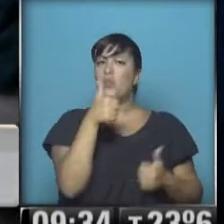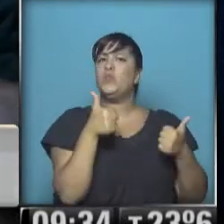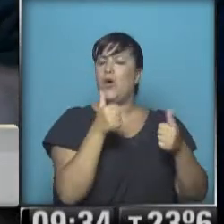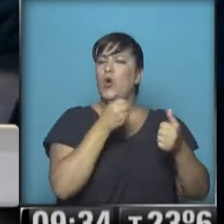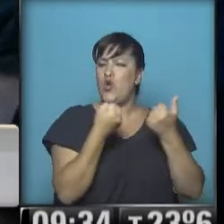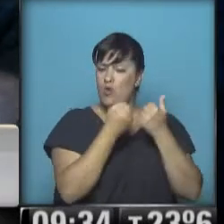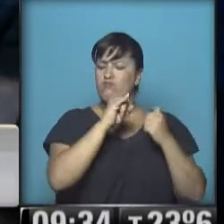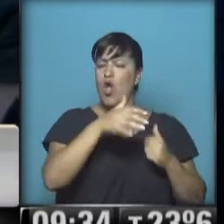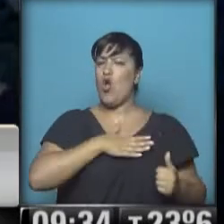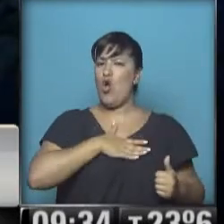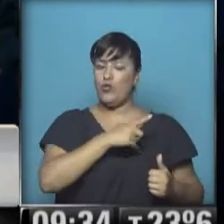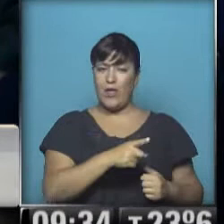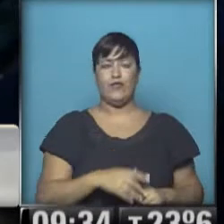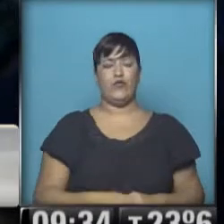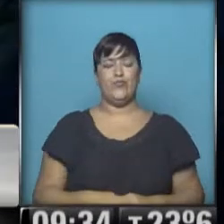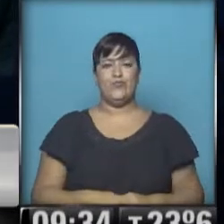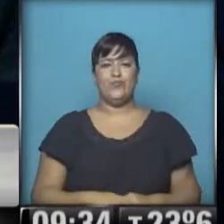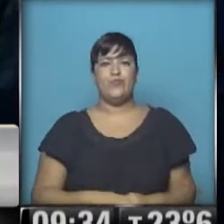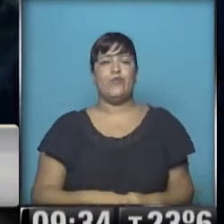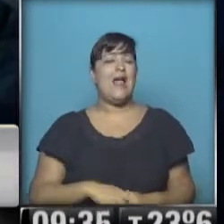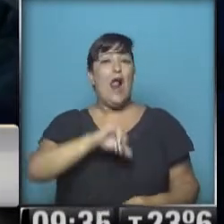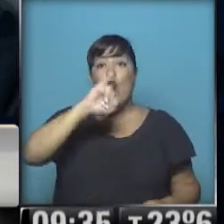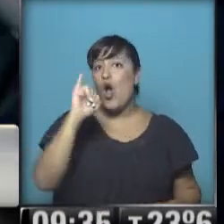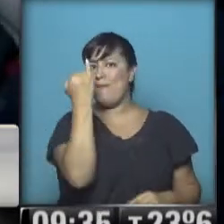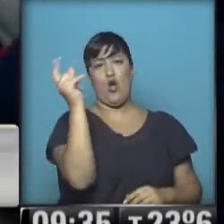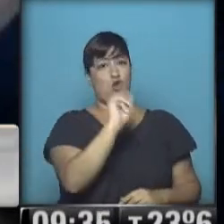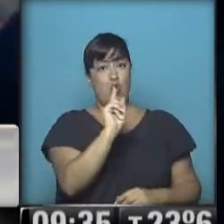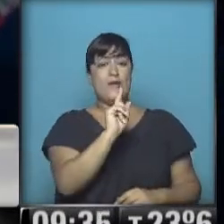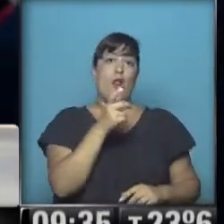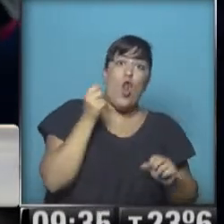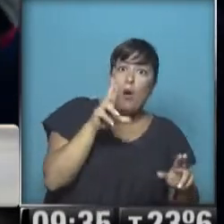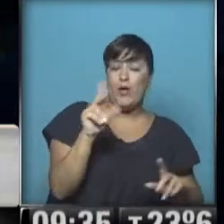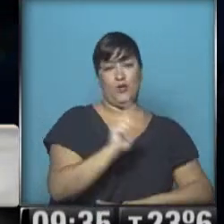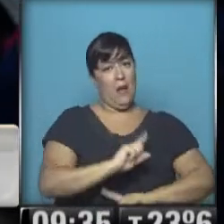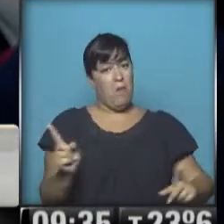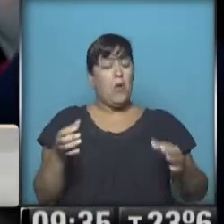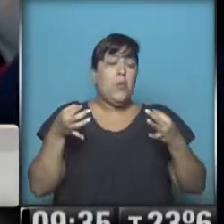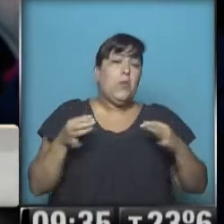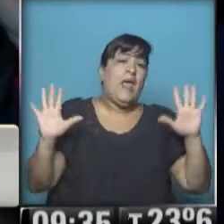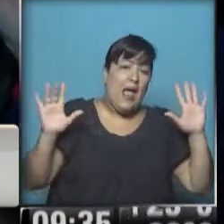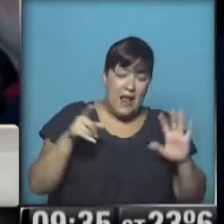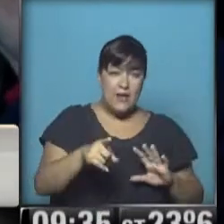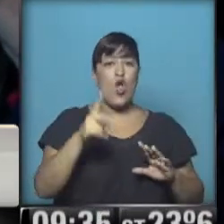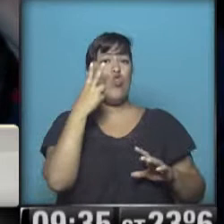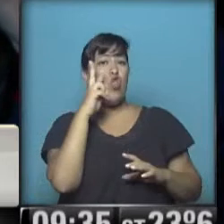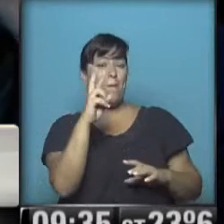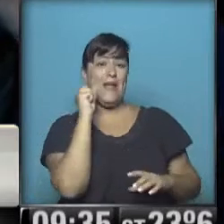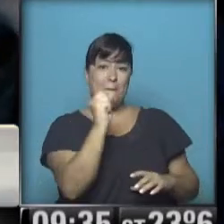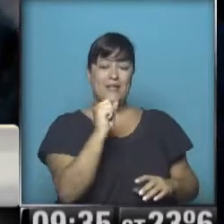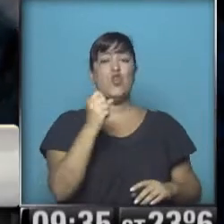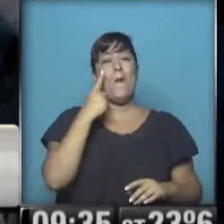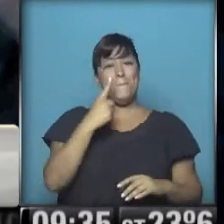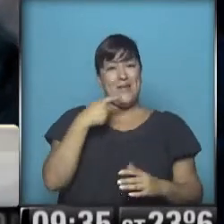a cabo todas las partes no es lo mejor dijo pero tampoco lo peor recordemos que son dos mil pesos se van a pagar en dos cuotas de mil